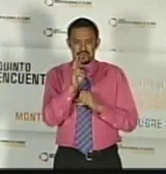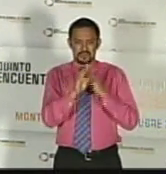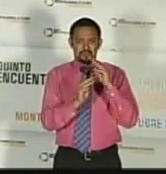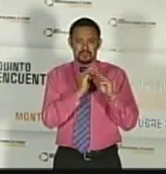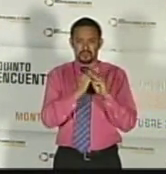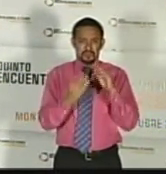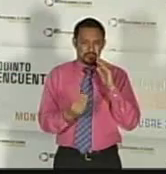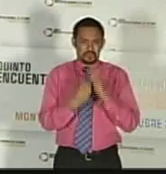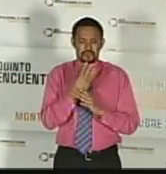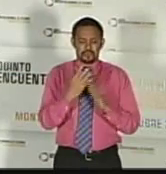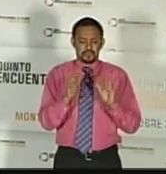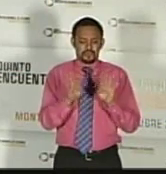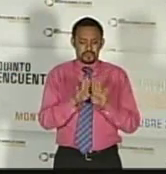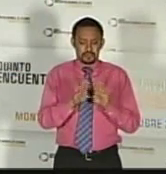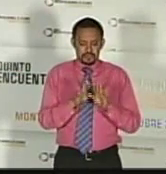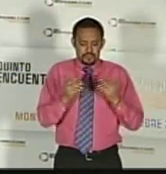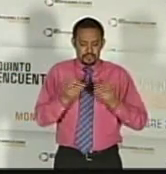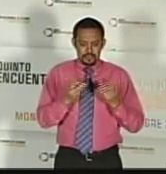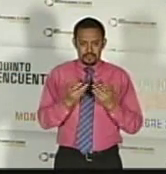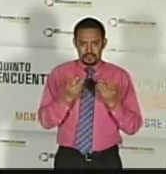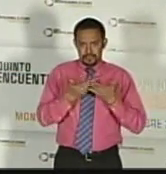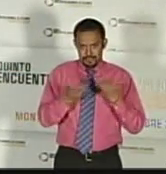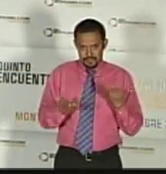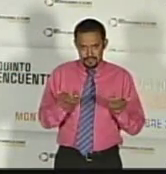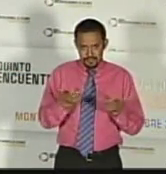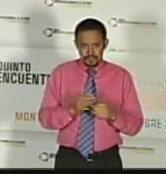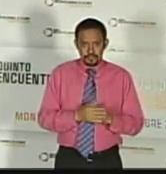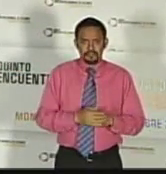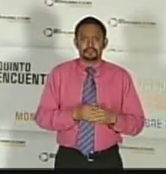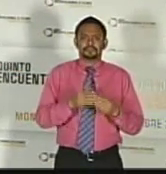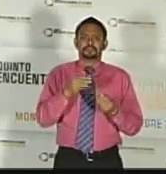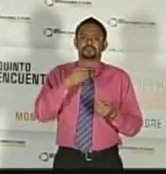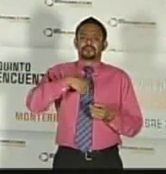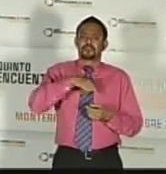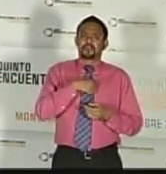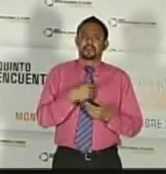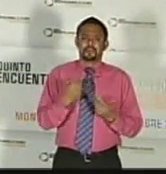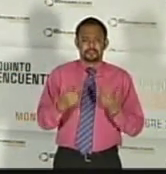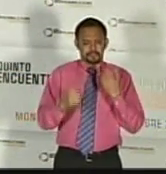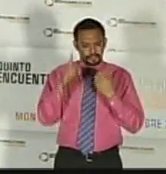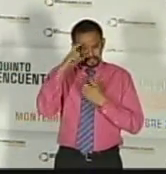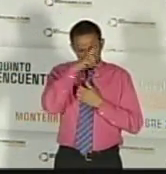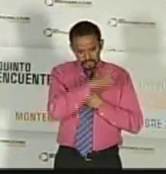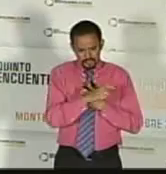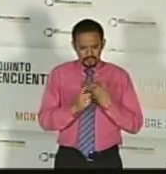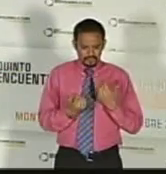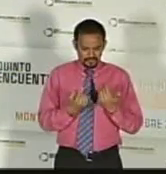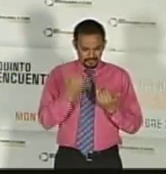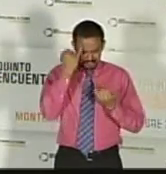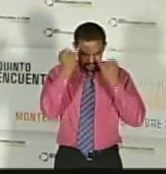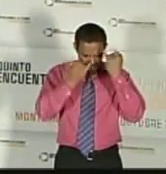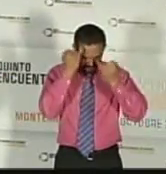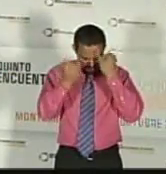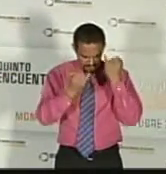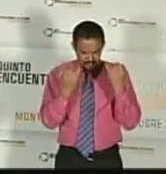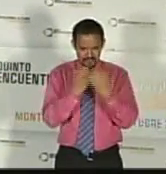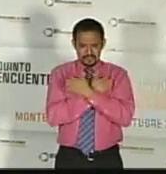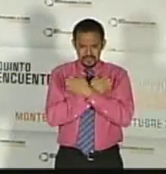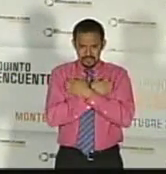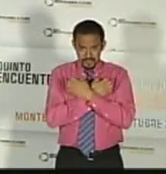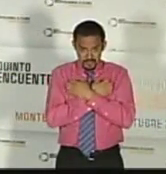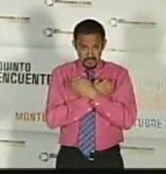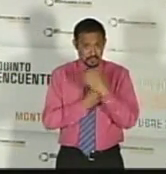emergente en nuestro medio. ¿Dónde estamos superando las crisis? ¿Dónde estamos inventando nuevas educaciones? ¿Dónde